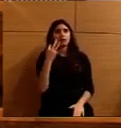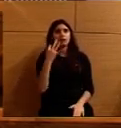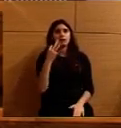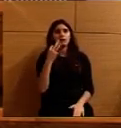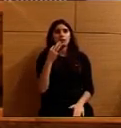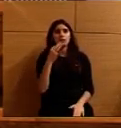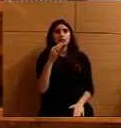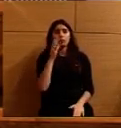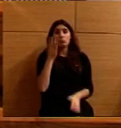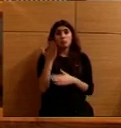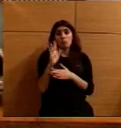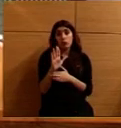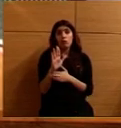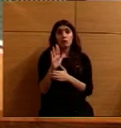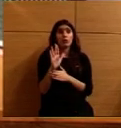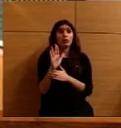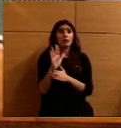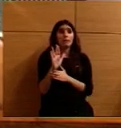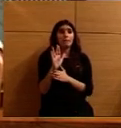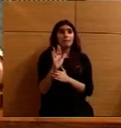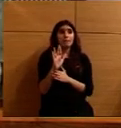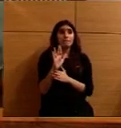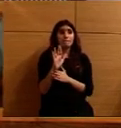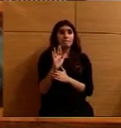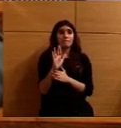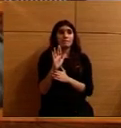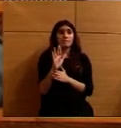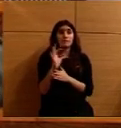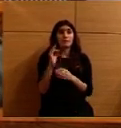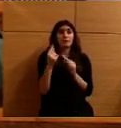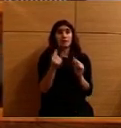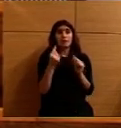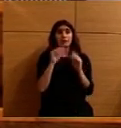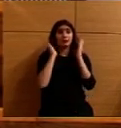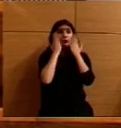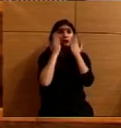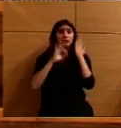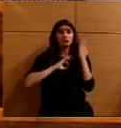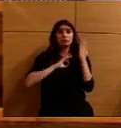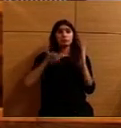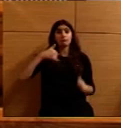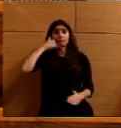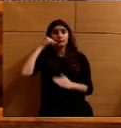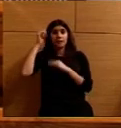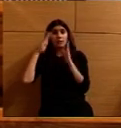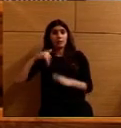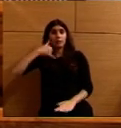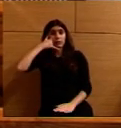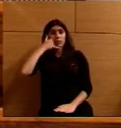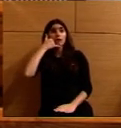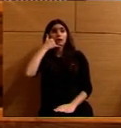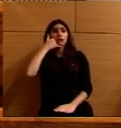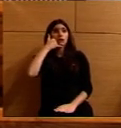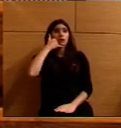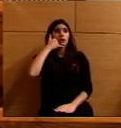y como era una moción de pues que se debería de haber debatido en el Congreso, pues he atendido la llamada.